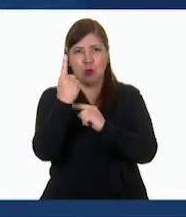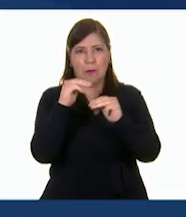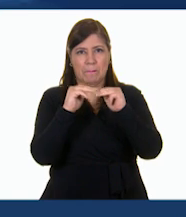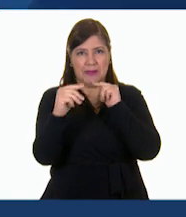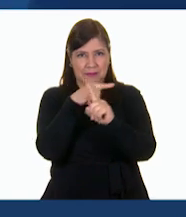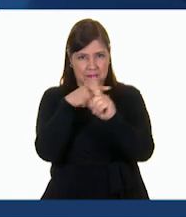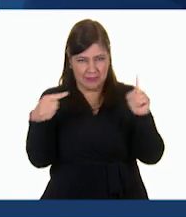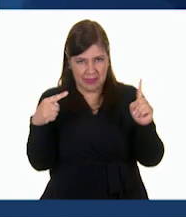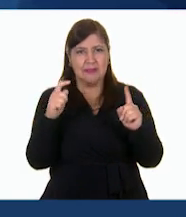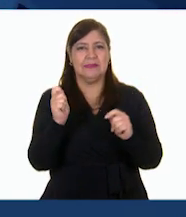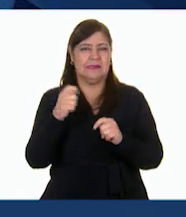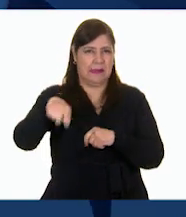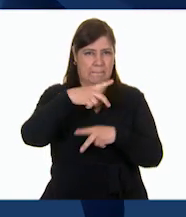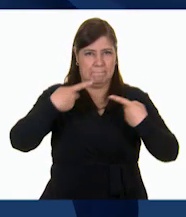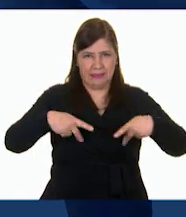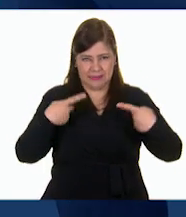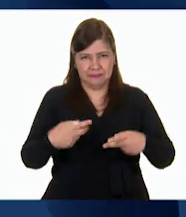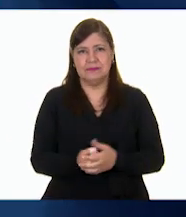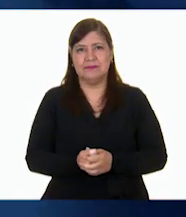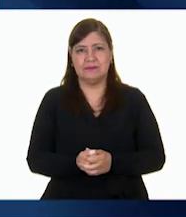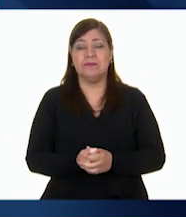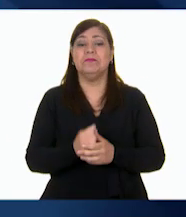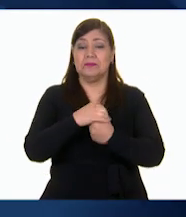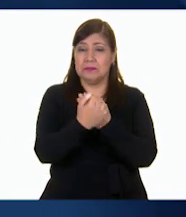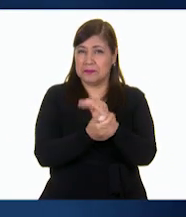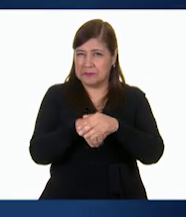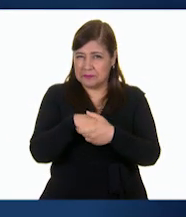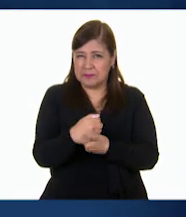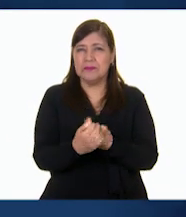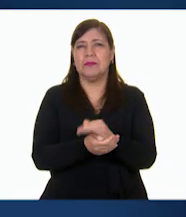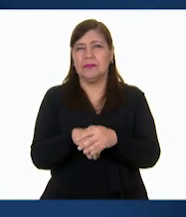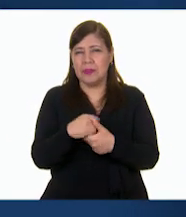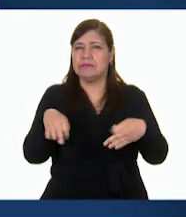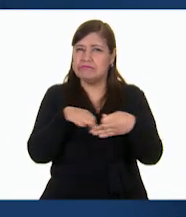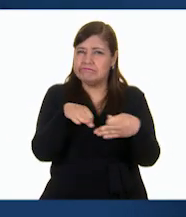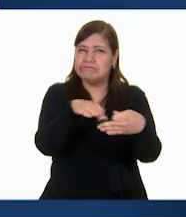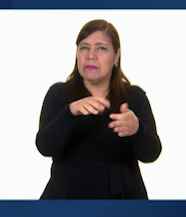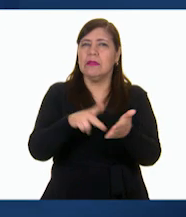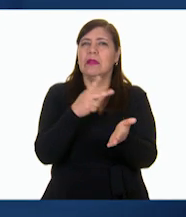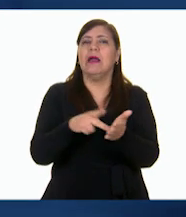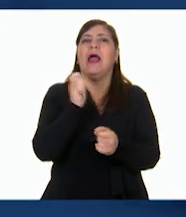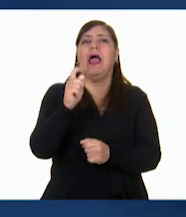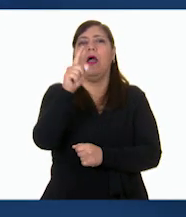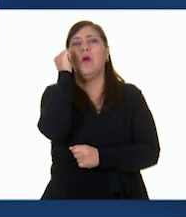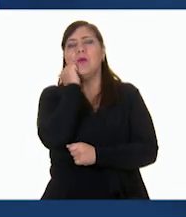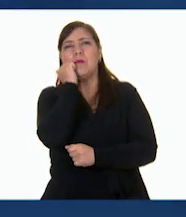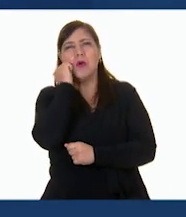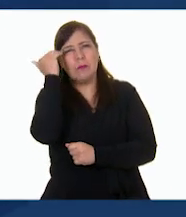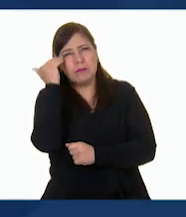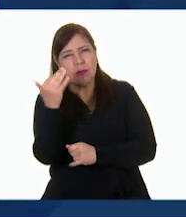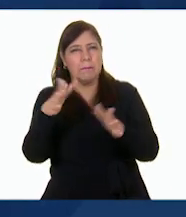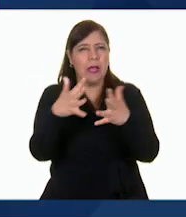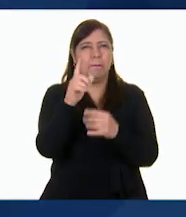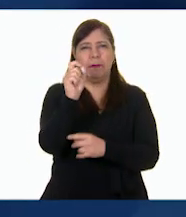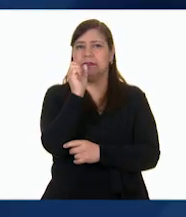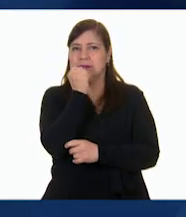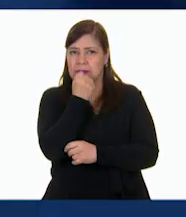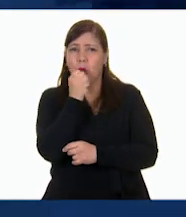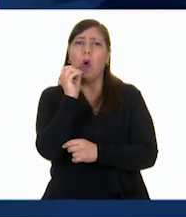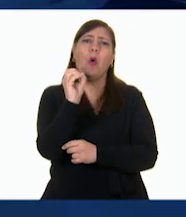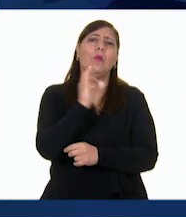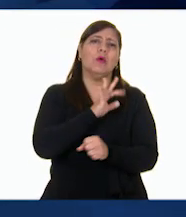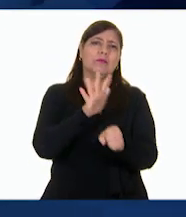1,5 metros entre tú y los demás. Lávate las manos muy seguido con agua y jabón por lo menos durante 20 segundos o